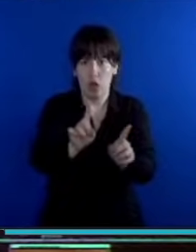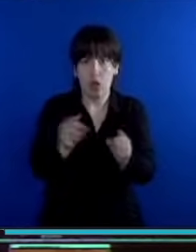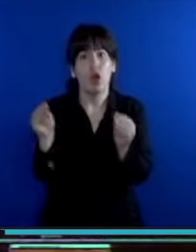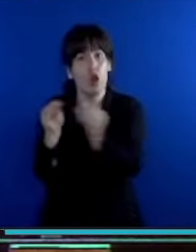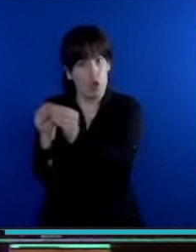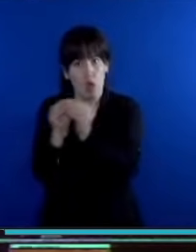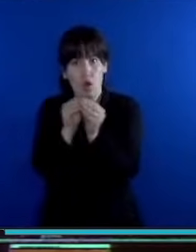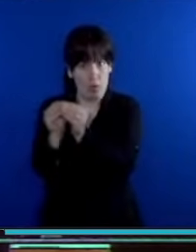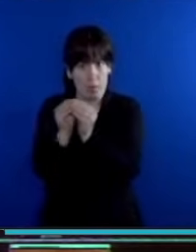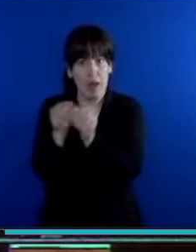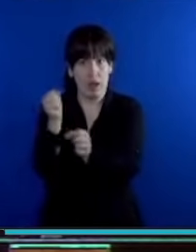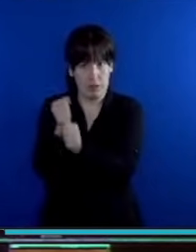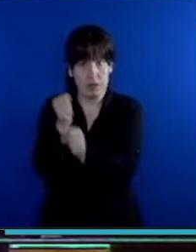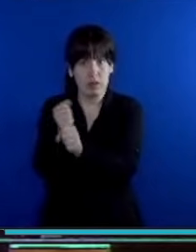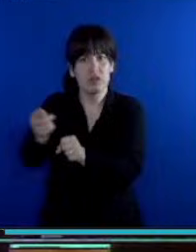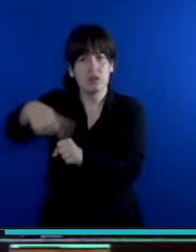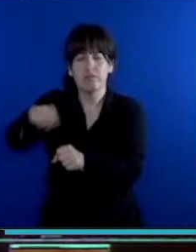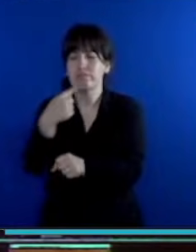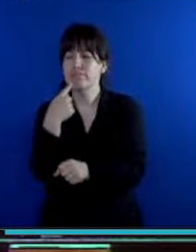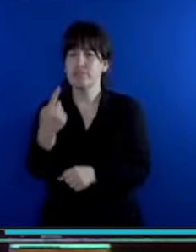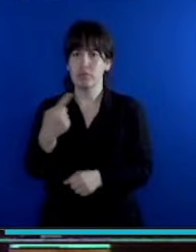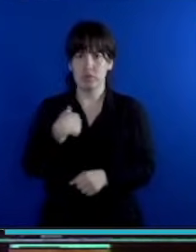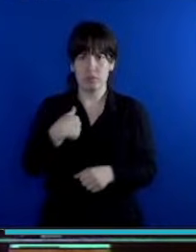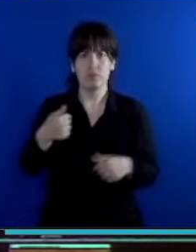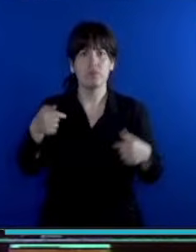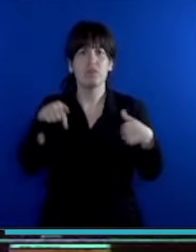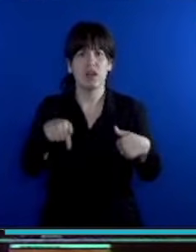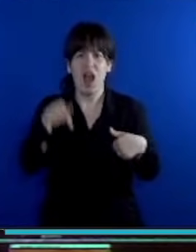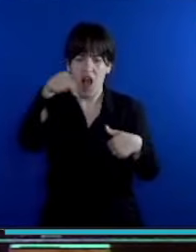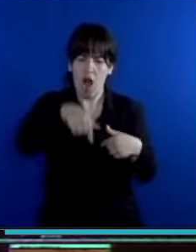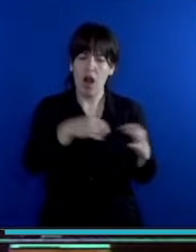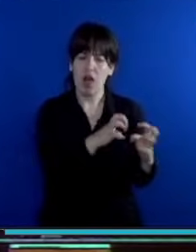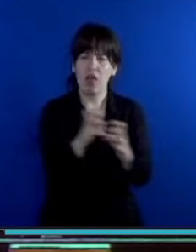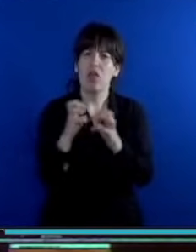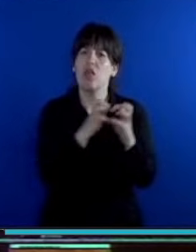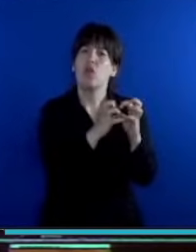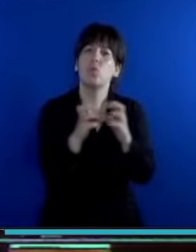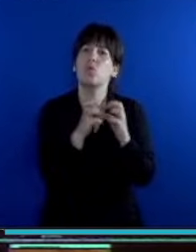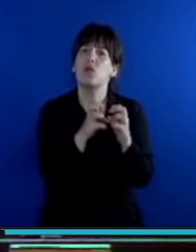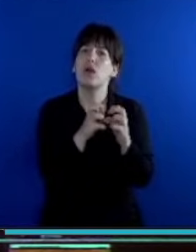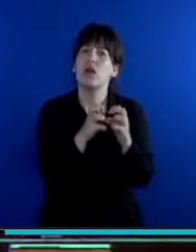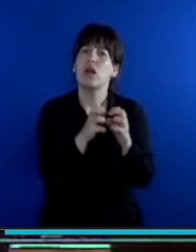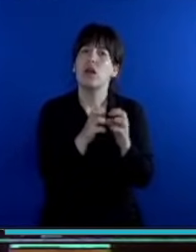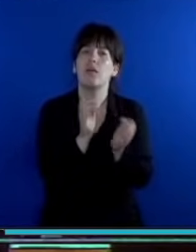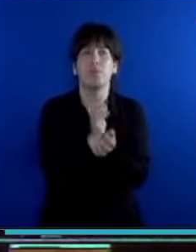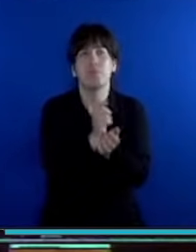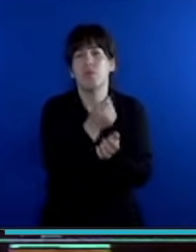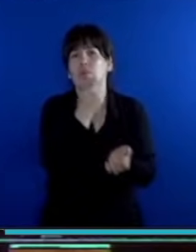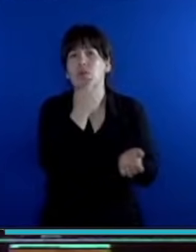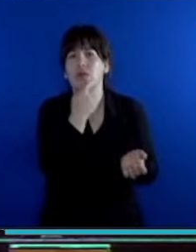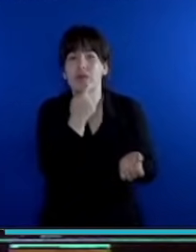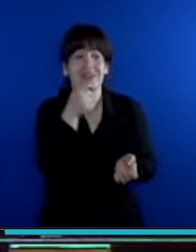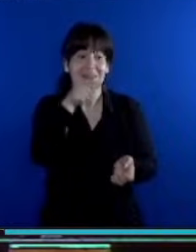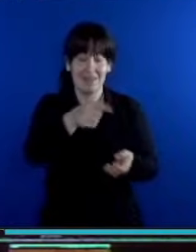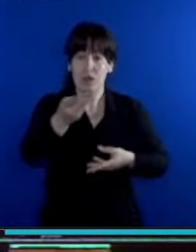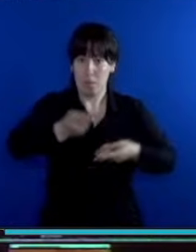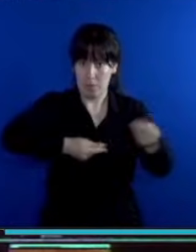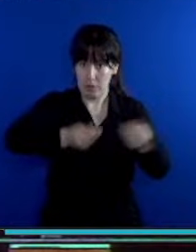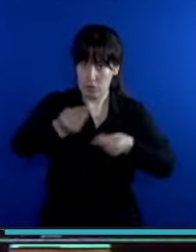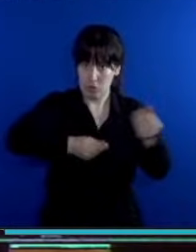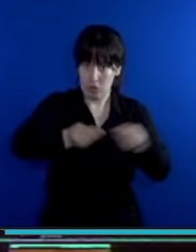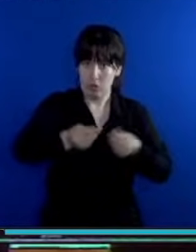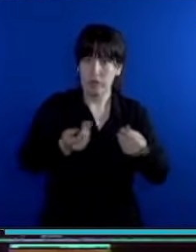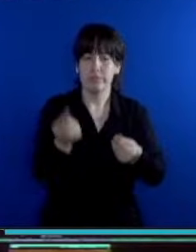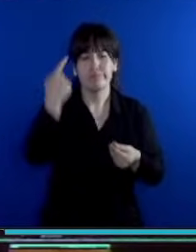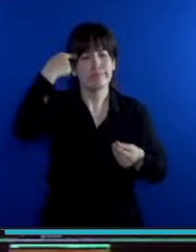compañeros y compañeras de trabajo que me preguntaban si lo que estaba en discusión era, por ejemplo, si este presupuesto va a